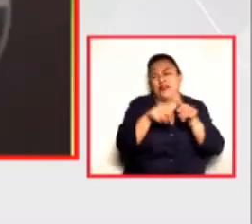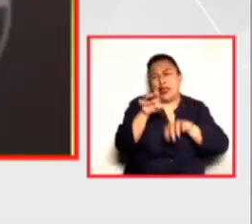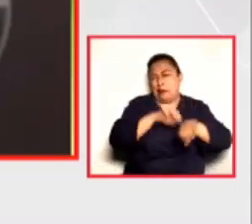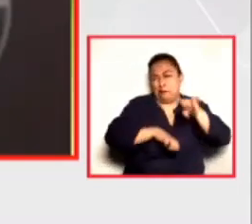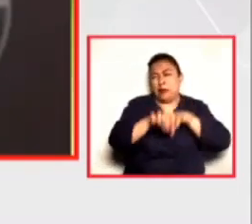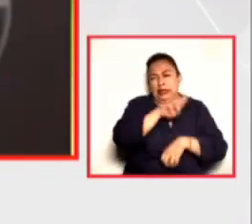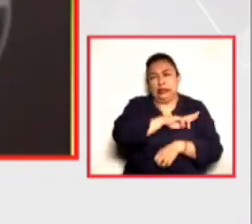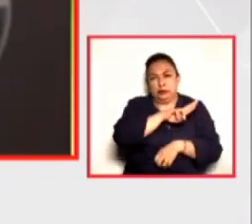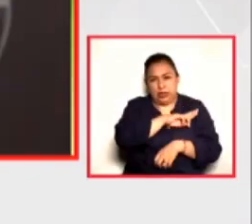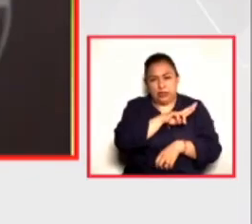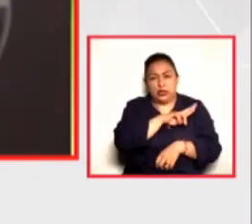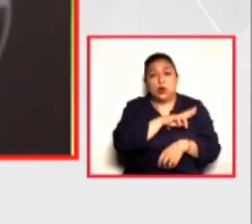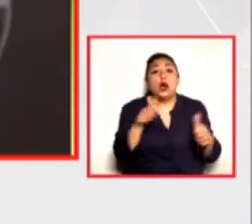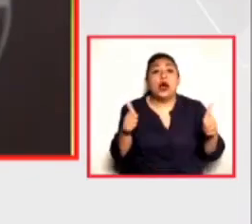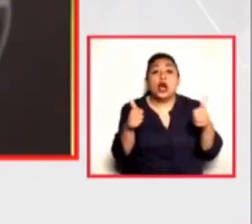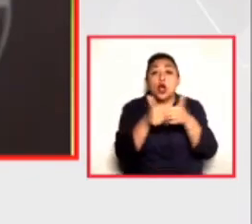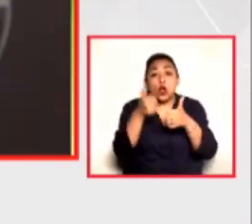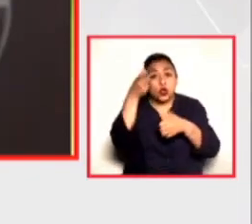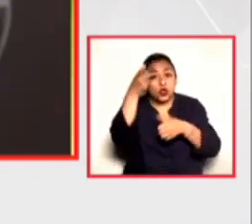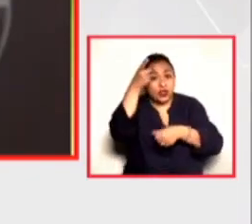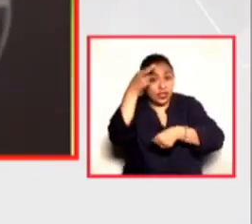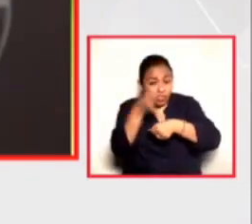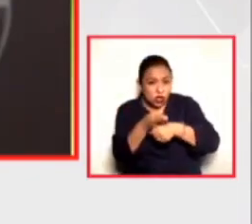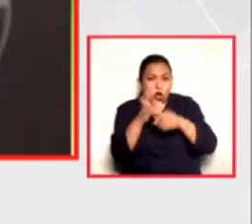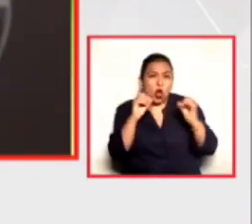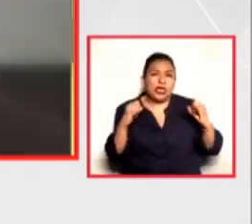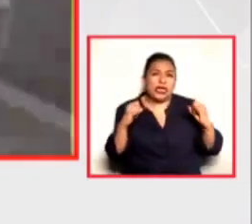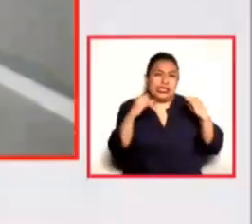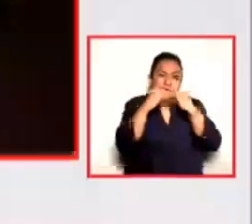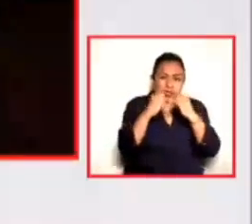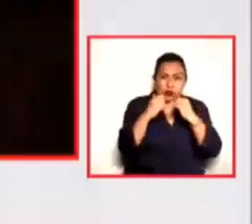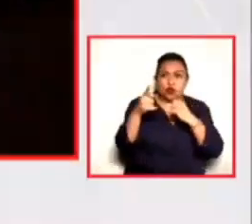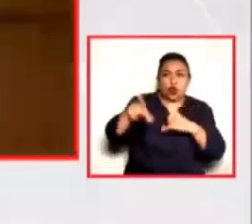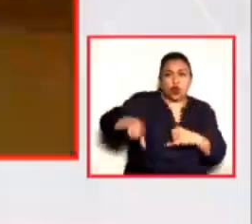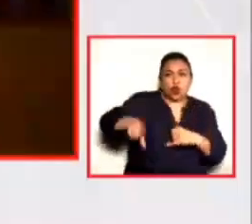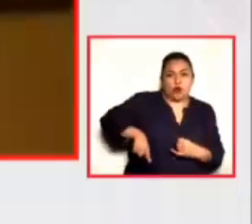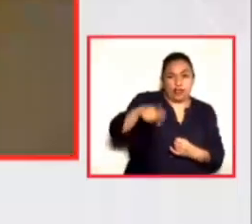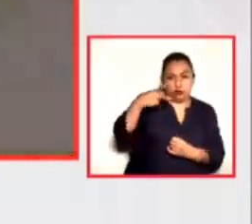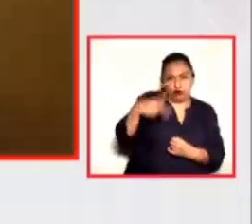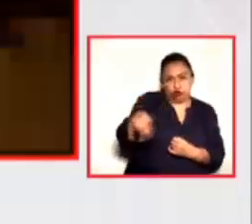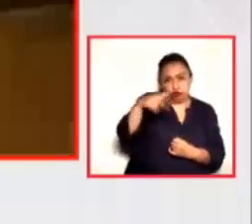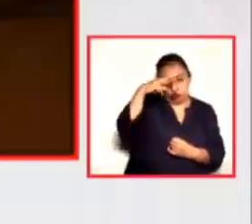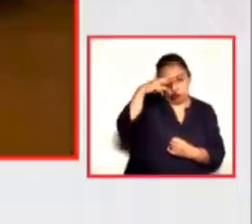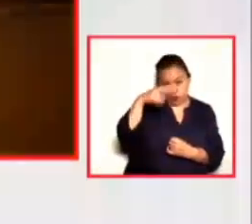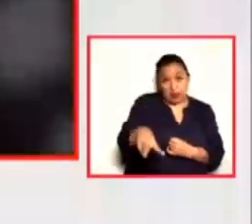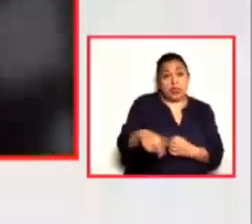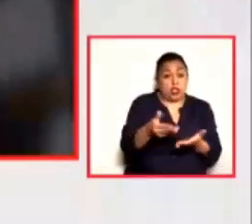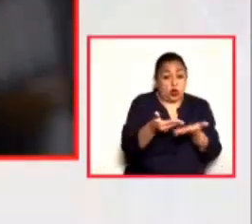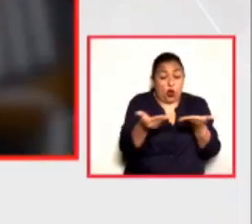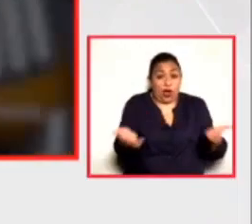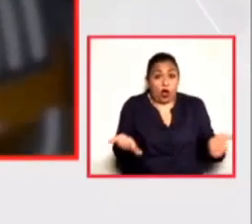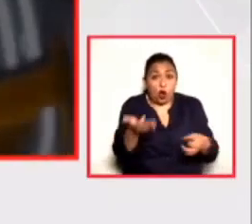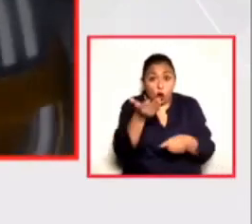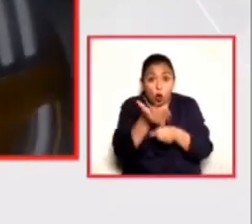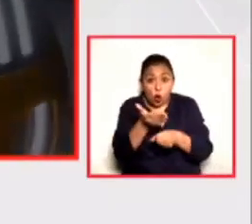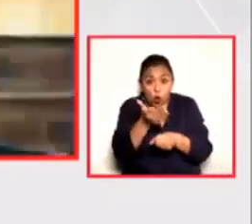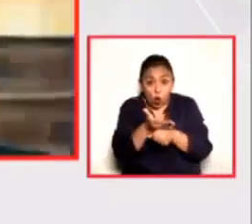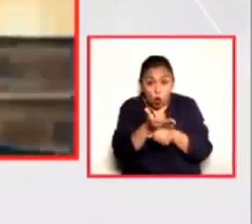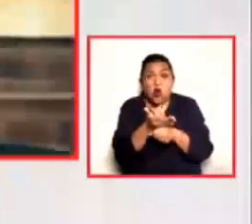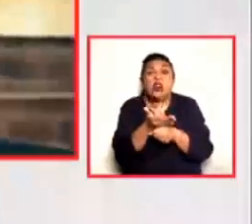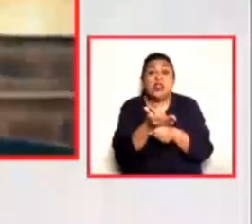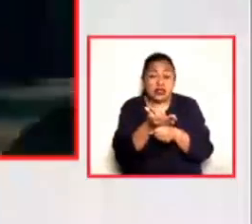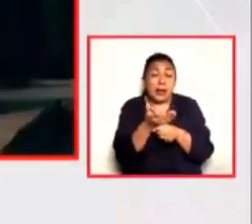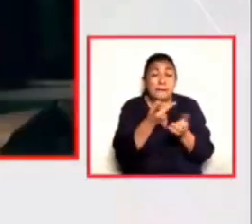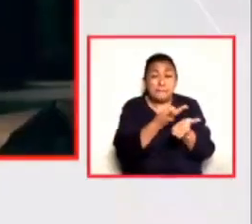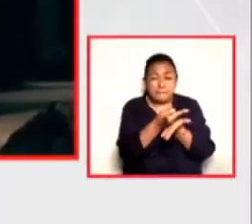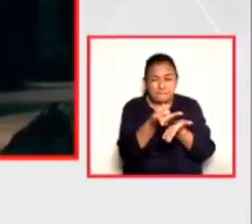con direcciones o instituciones del gobierno de México en este momento. Los premios, como